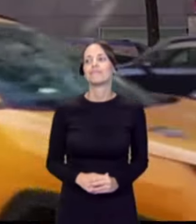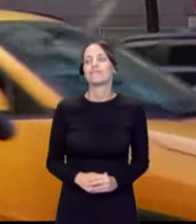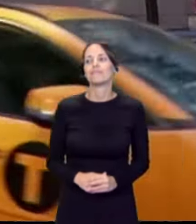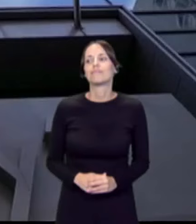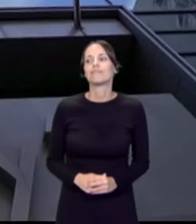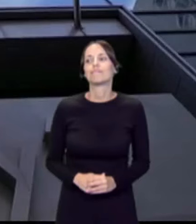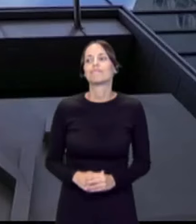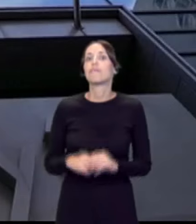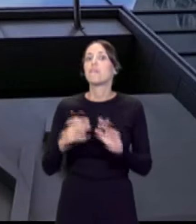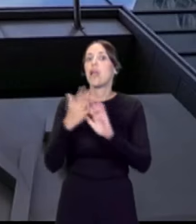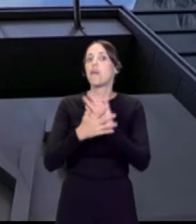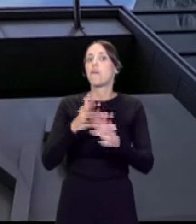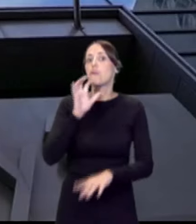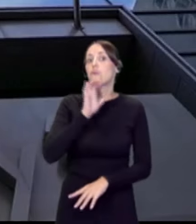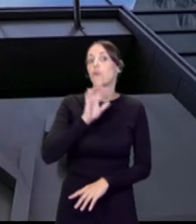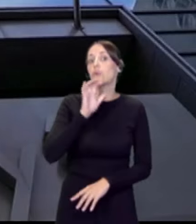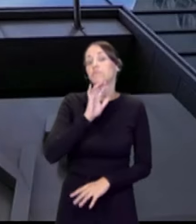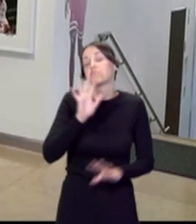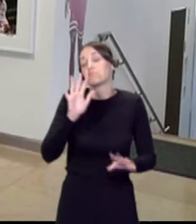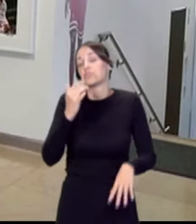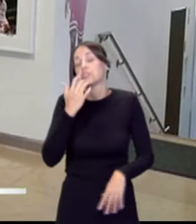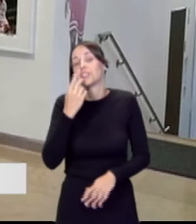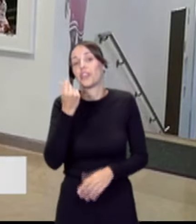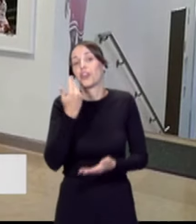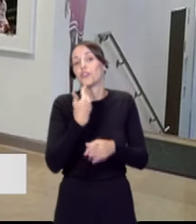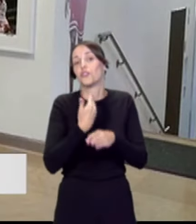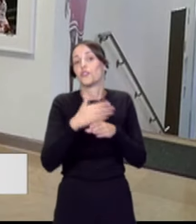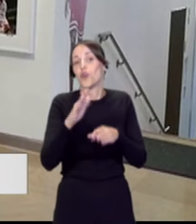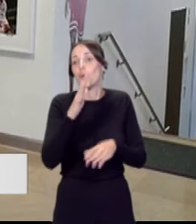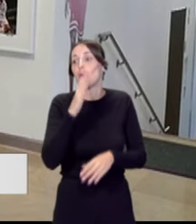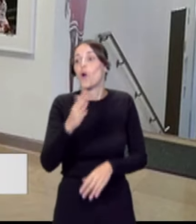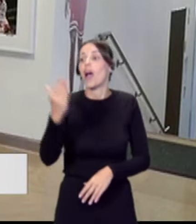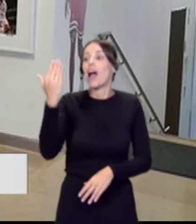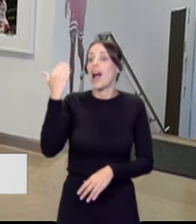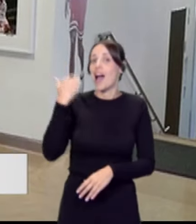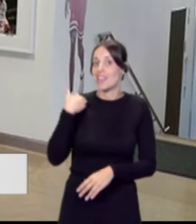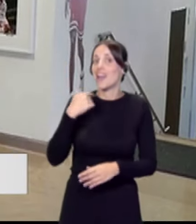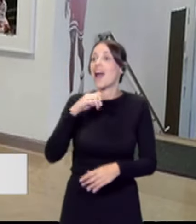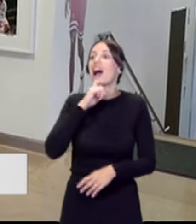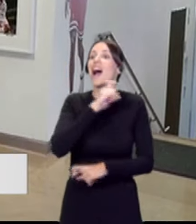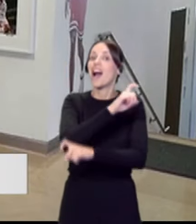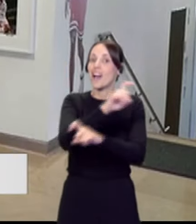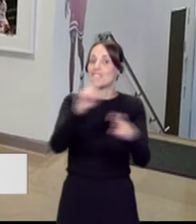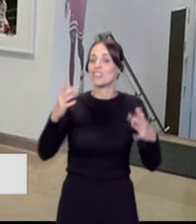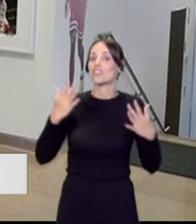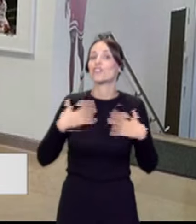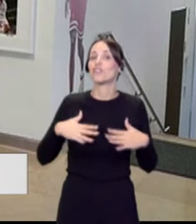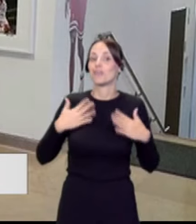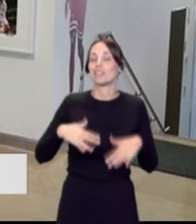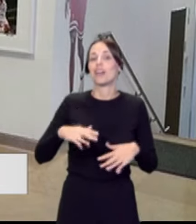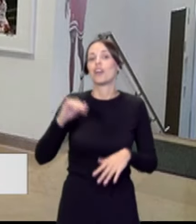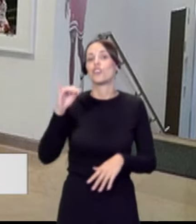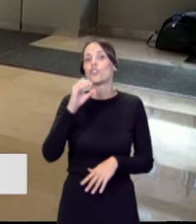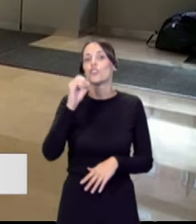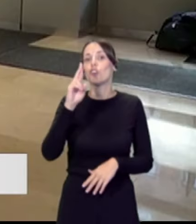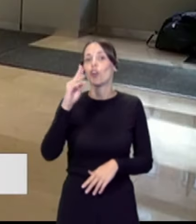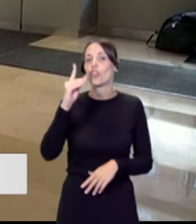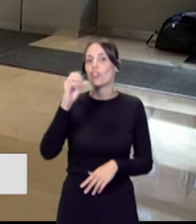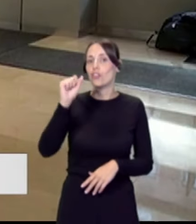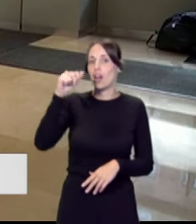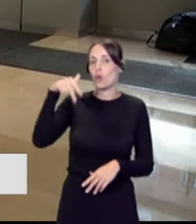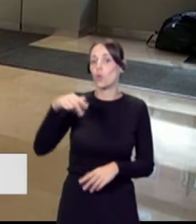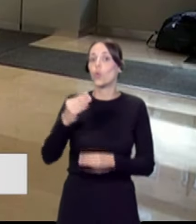Y vamos con una curiosidad por si les sobra algo de dinero. Sotheby anunció ayer que pondrá a subasta una camiseta usada por Michael Jordan con un valor